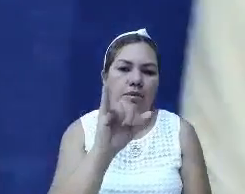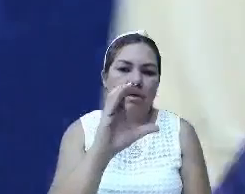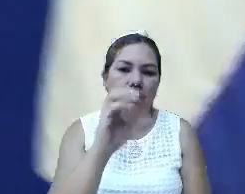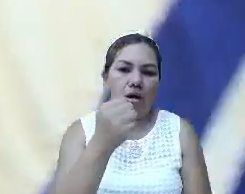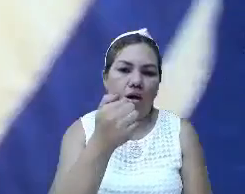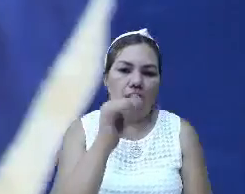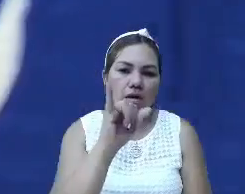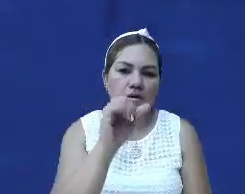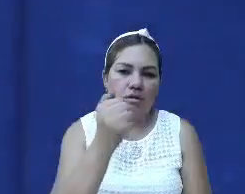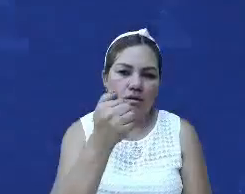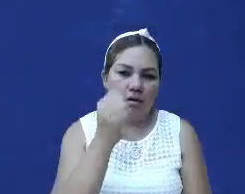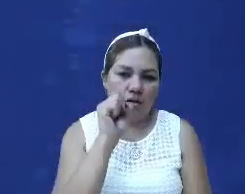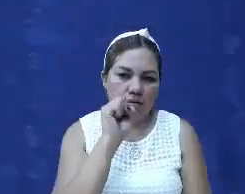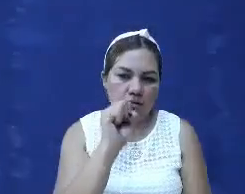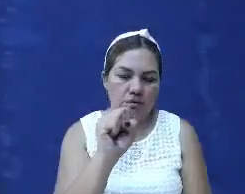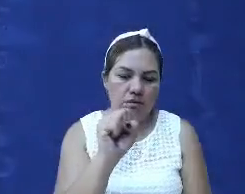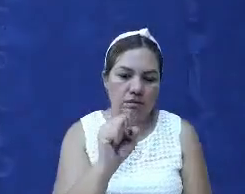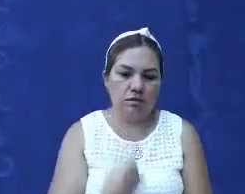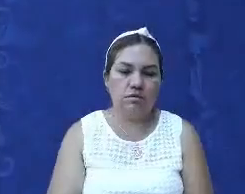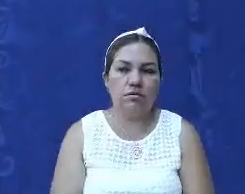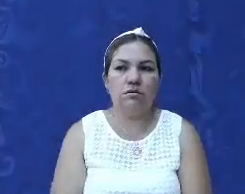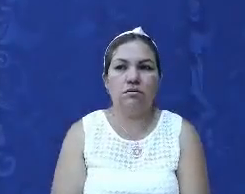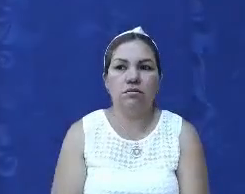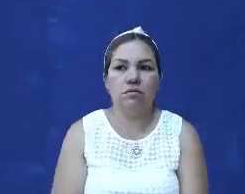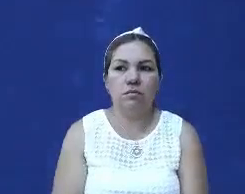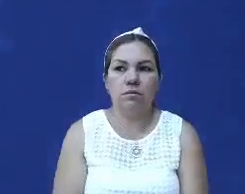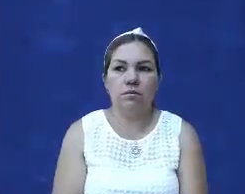Repita conmigo: la unción de Micaías.